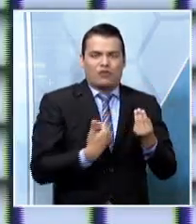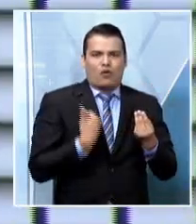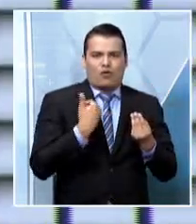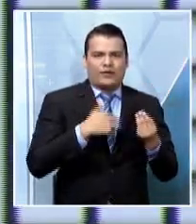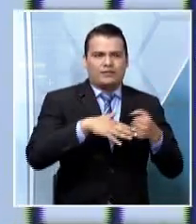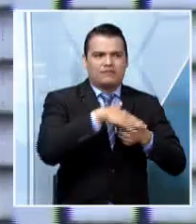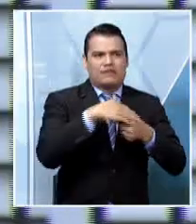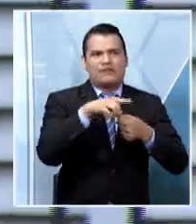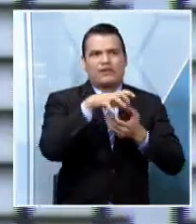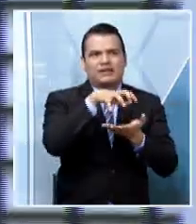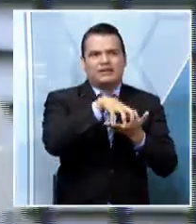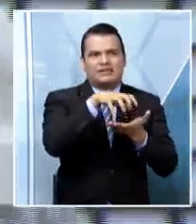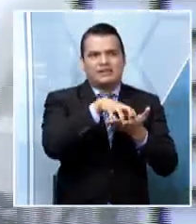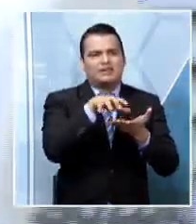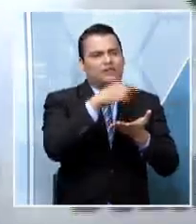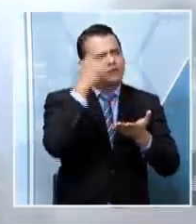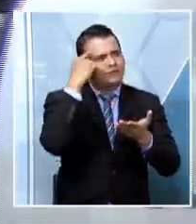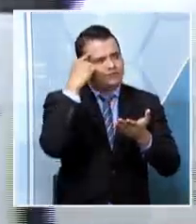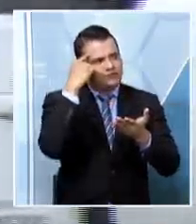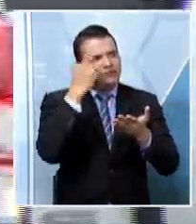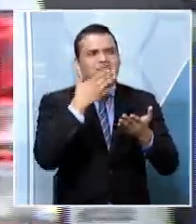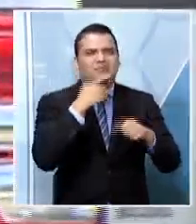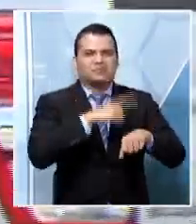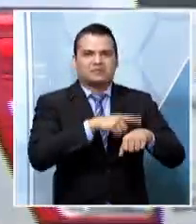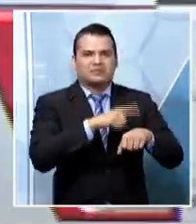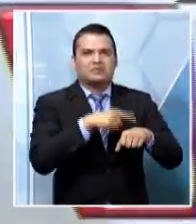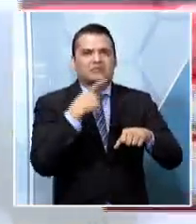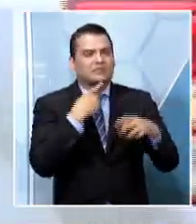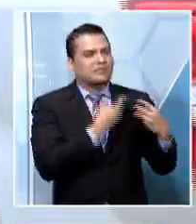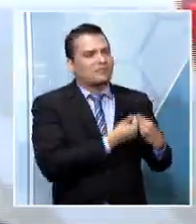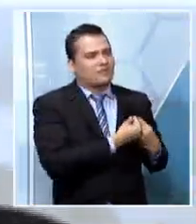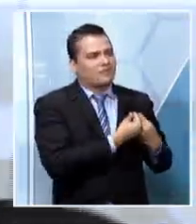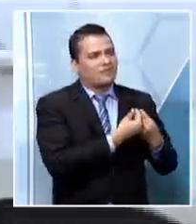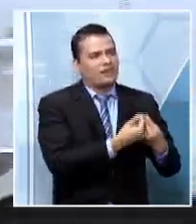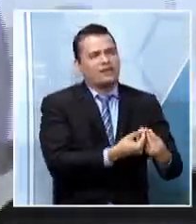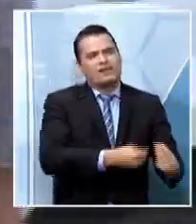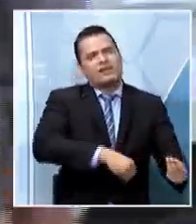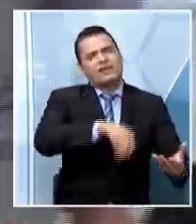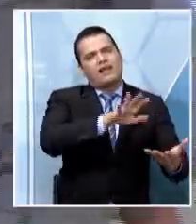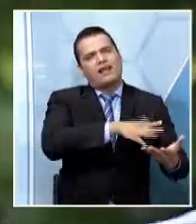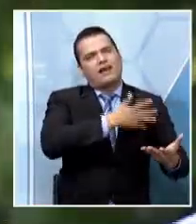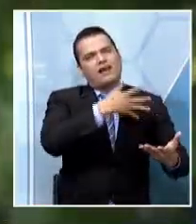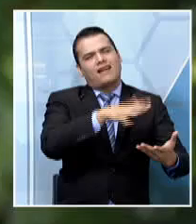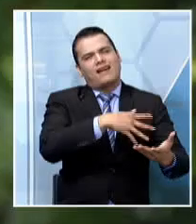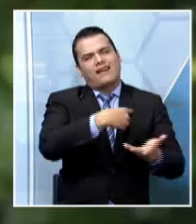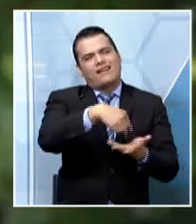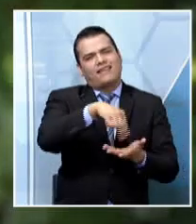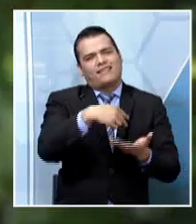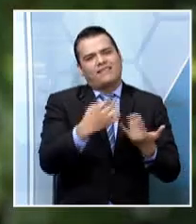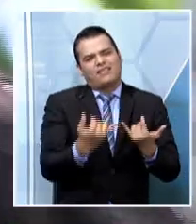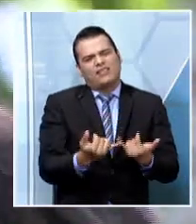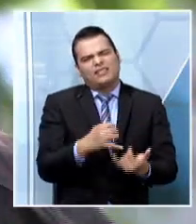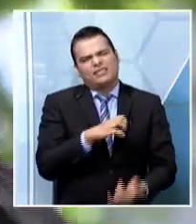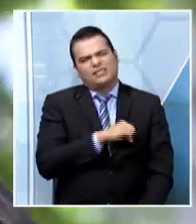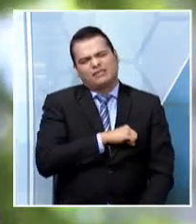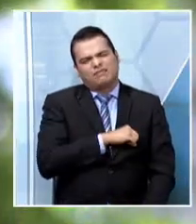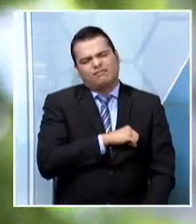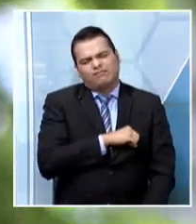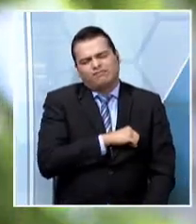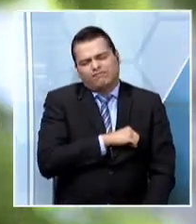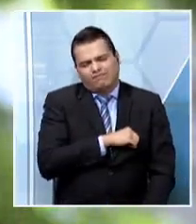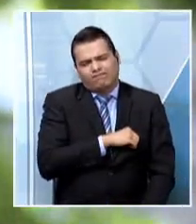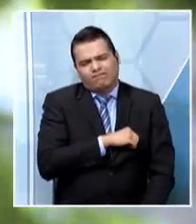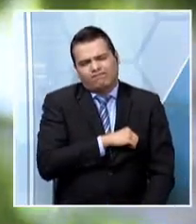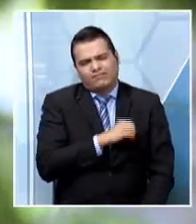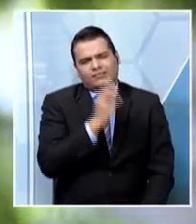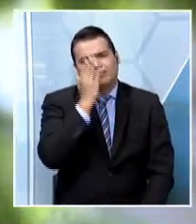san judas daban una pausa en su guerra musical cuando pablito y sus hermanos subían la temperatura de la rumba hoy me dicen no llores pero yo tengo que llorar